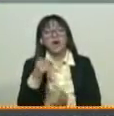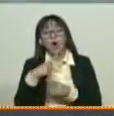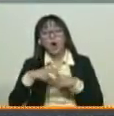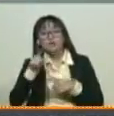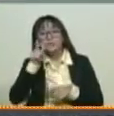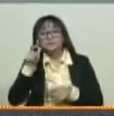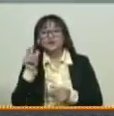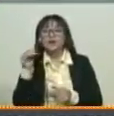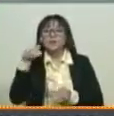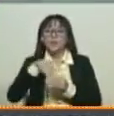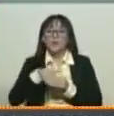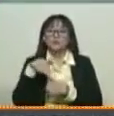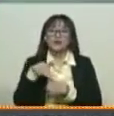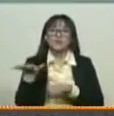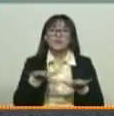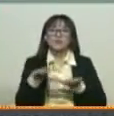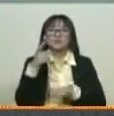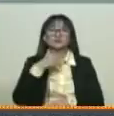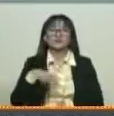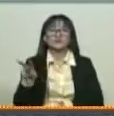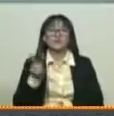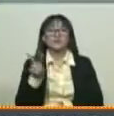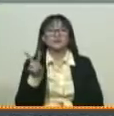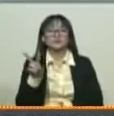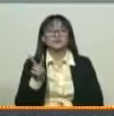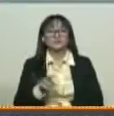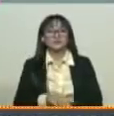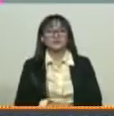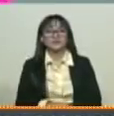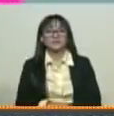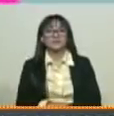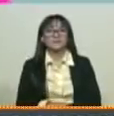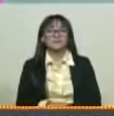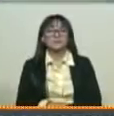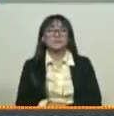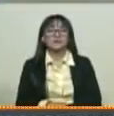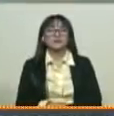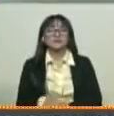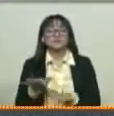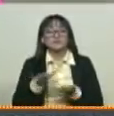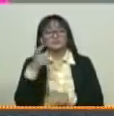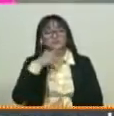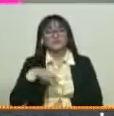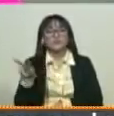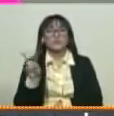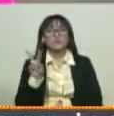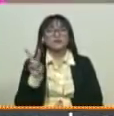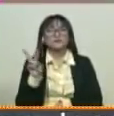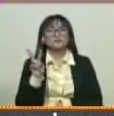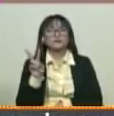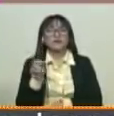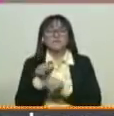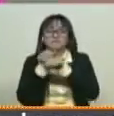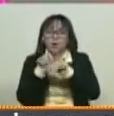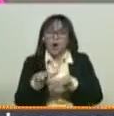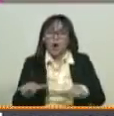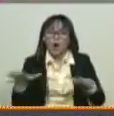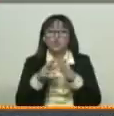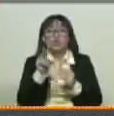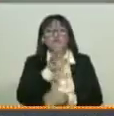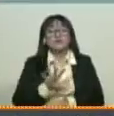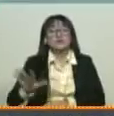que va a votar por este gran movimiento de movimiento social. Así que el movimiento Somos Venezuela se despliega por todo el